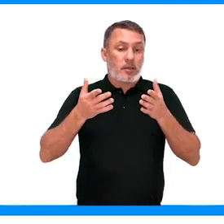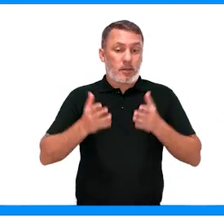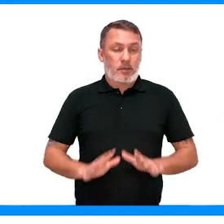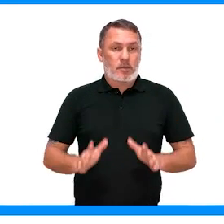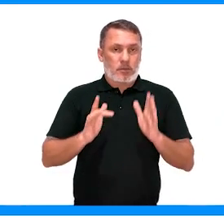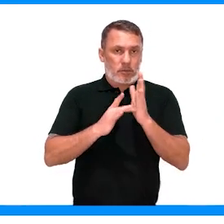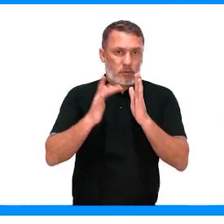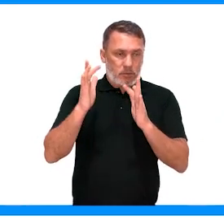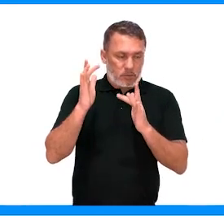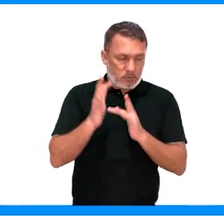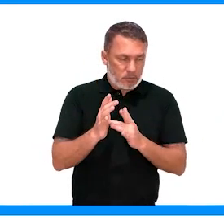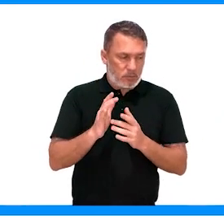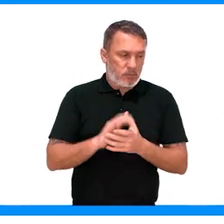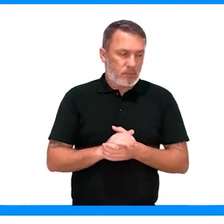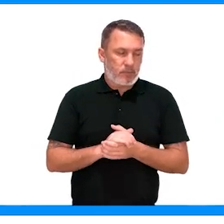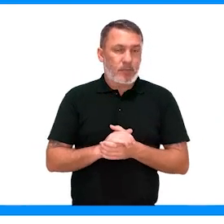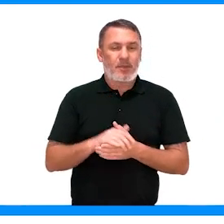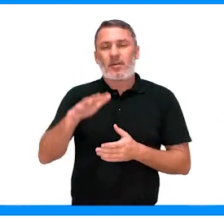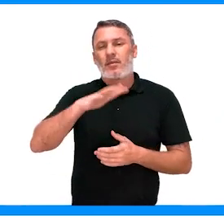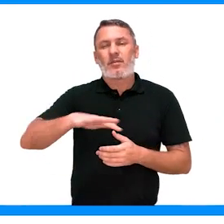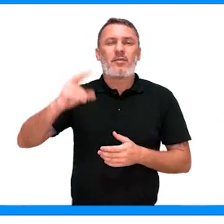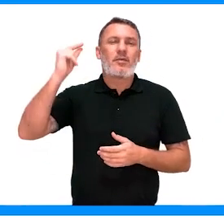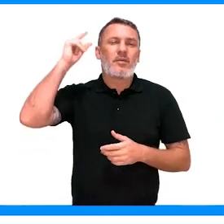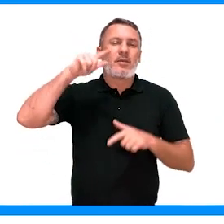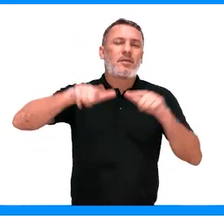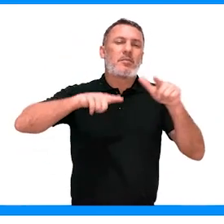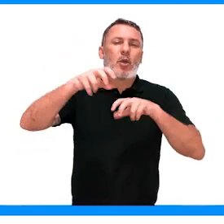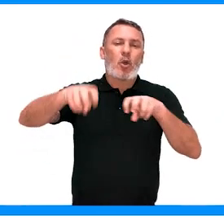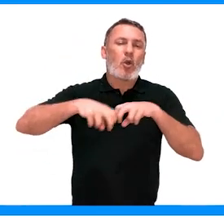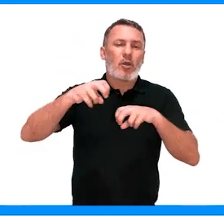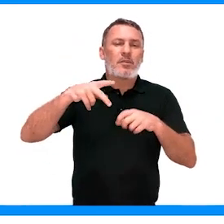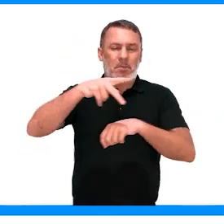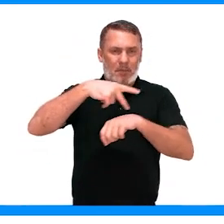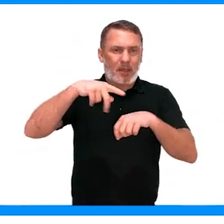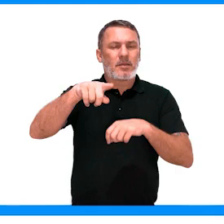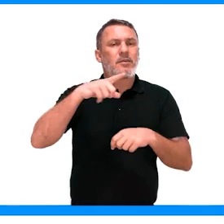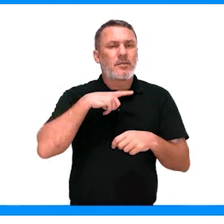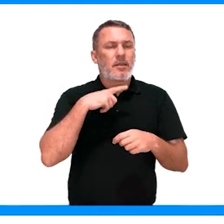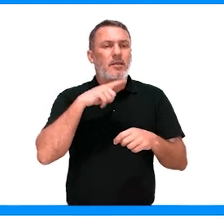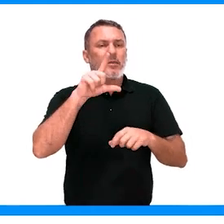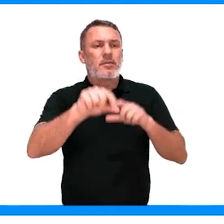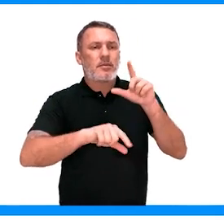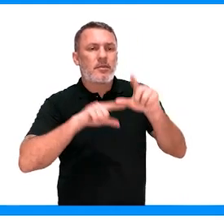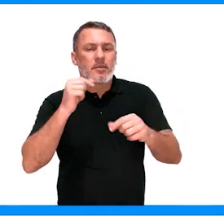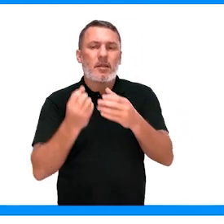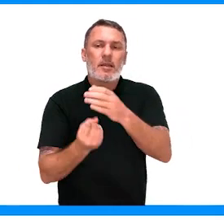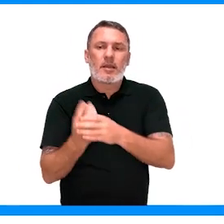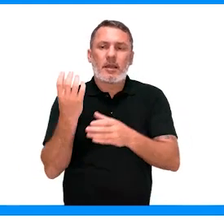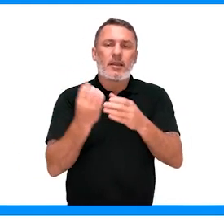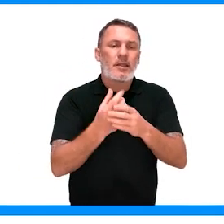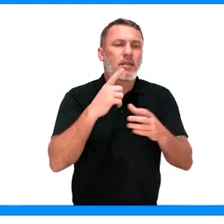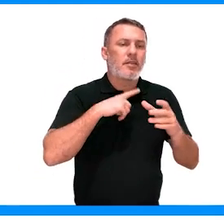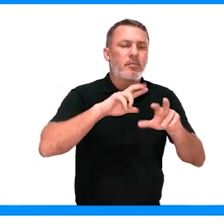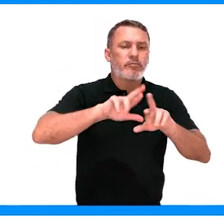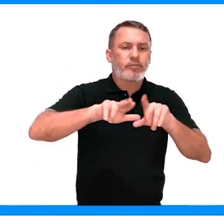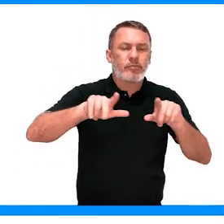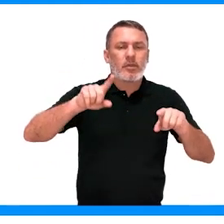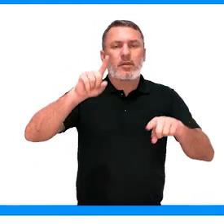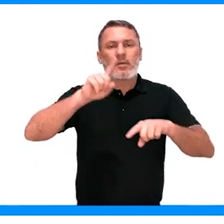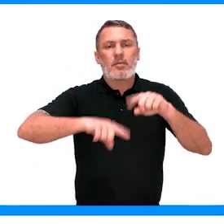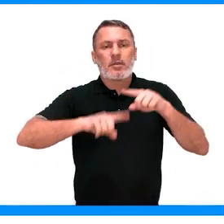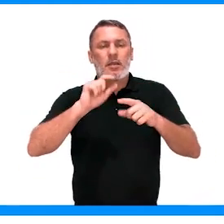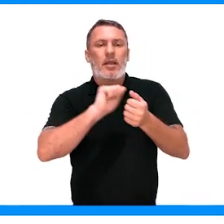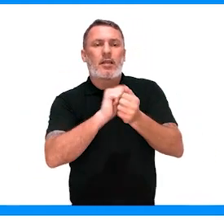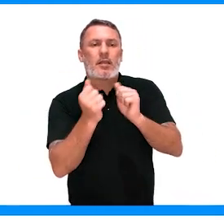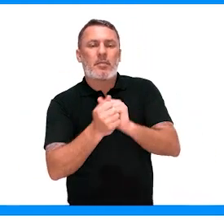antiguos agricultores peruanos lograron sofisticación en la selección y creación de nuevas variedades adaptables